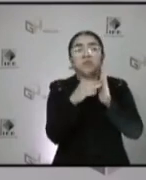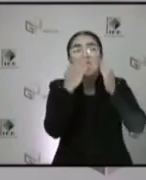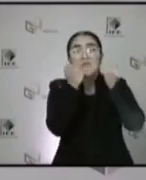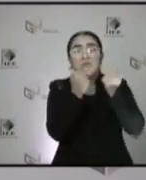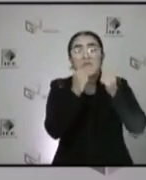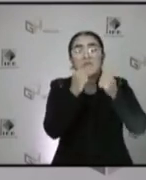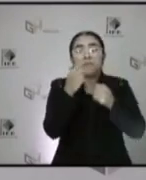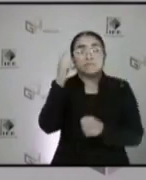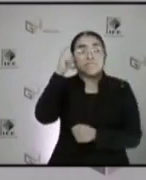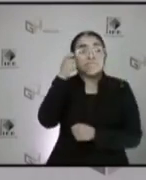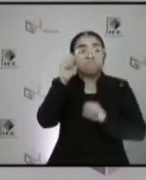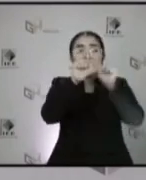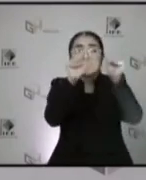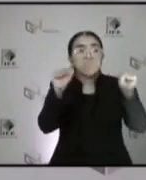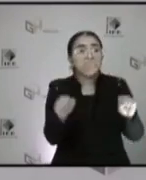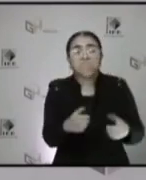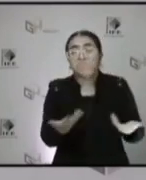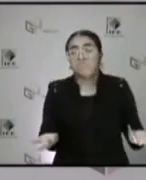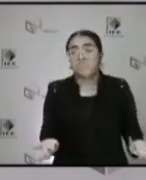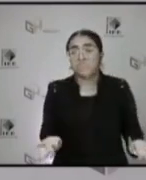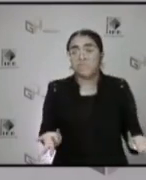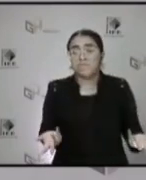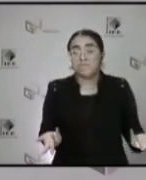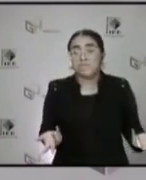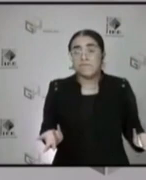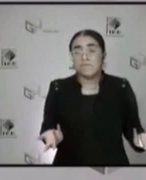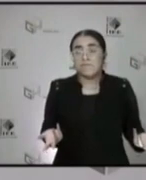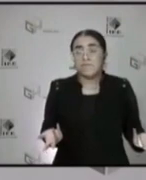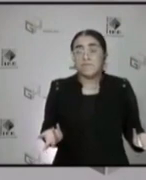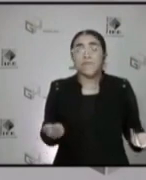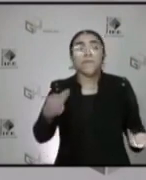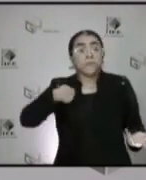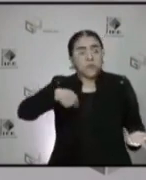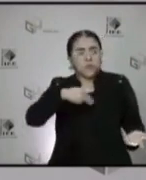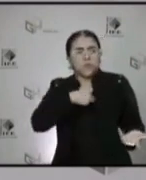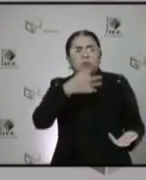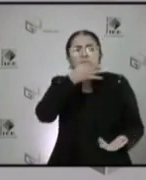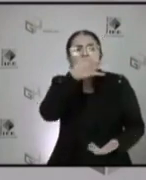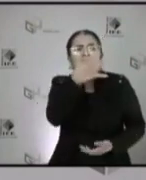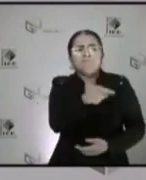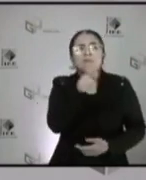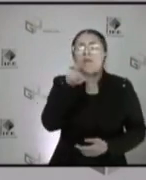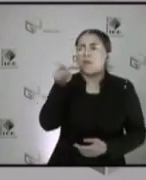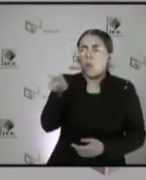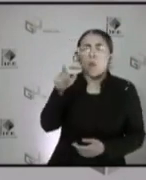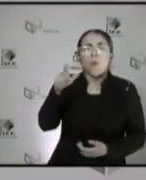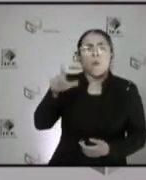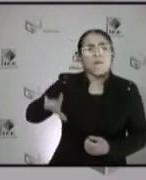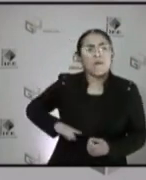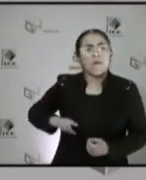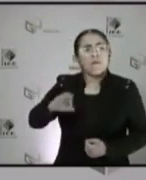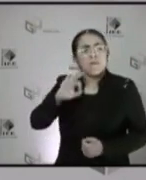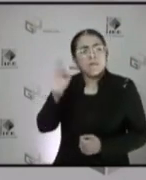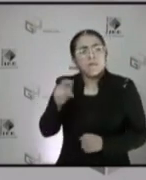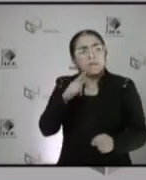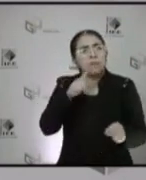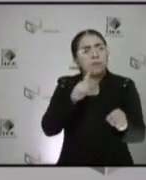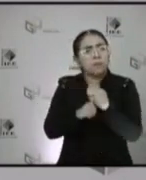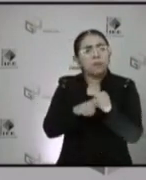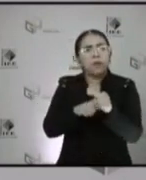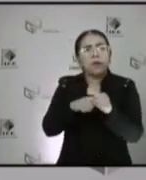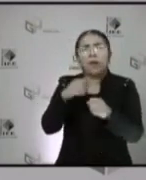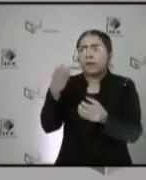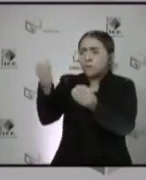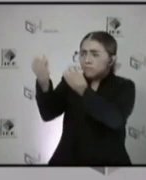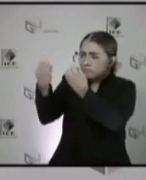salud. Por eso lo primero que vamos a hacer también es exigir que el gobierno federal ponga aquí los recursos de Hidalgo,